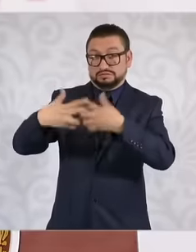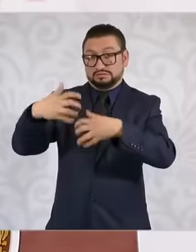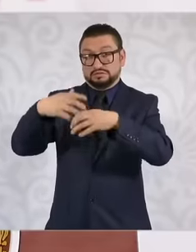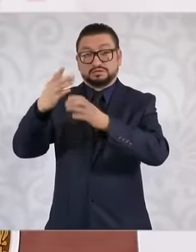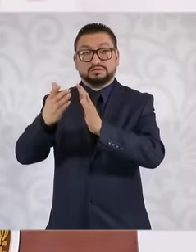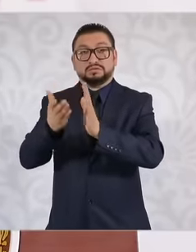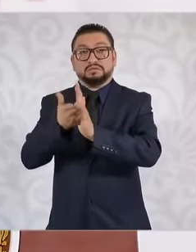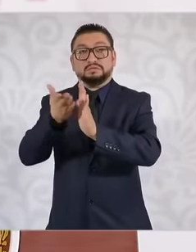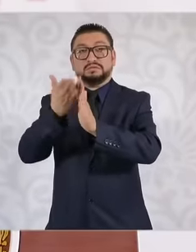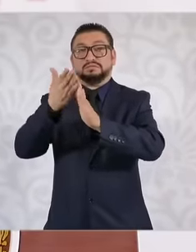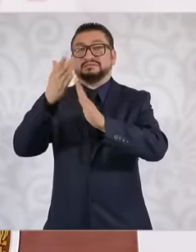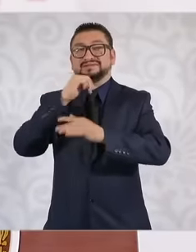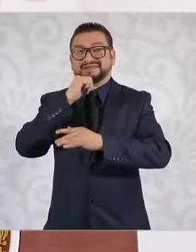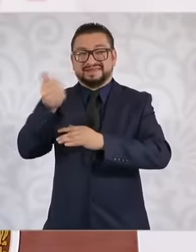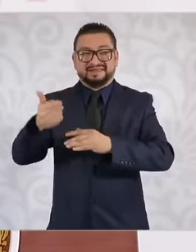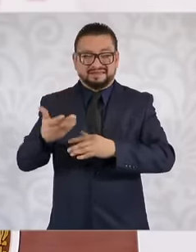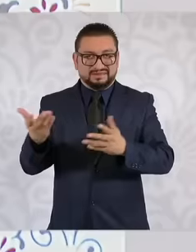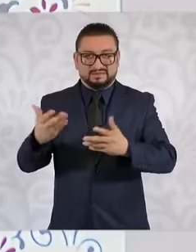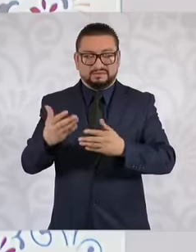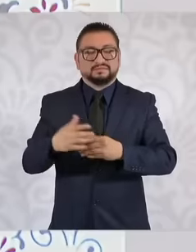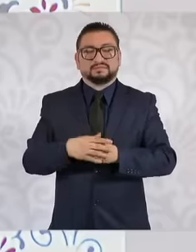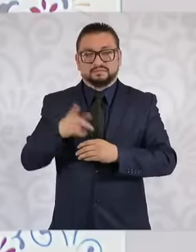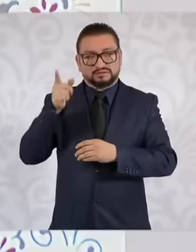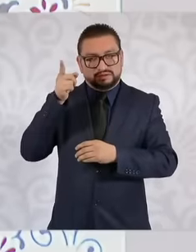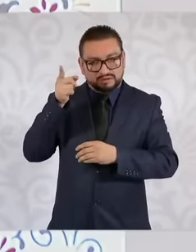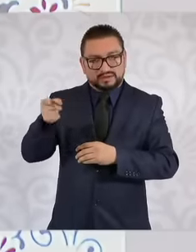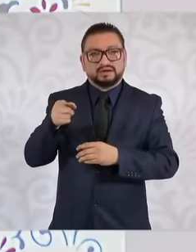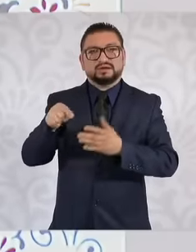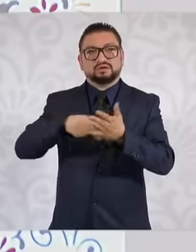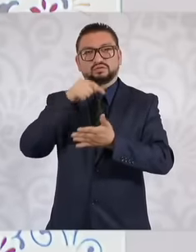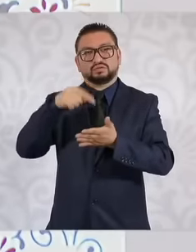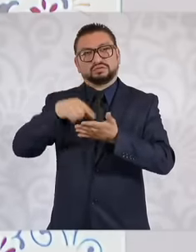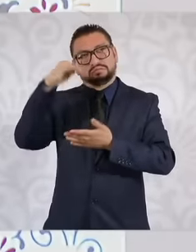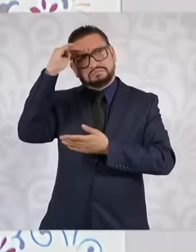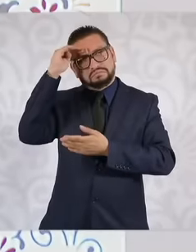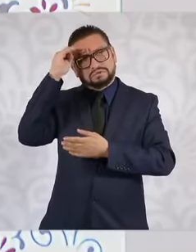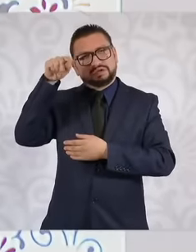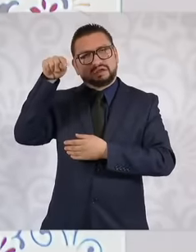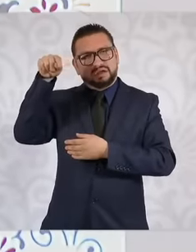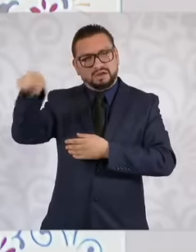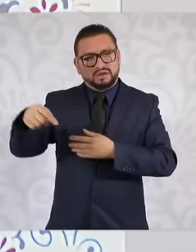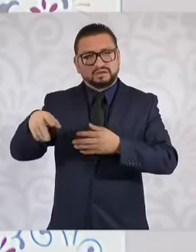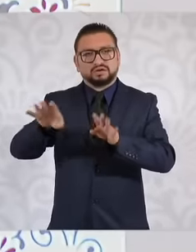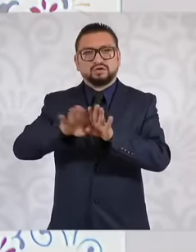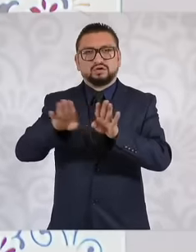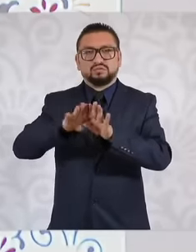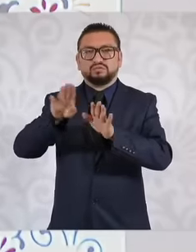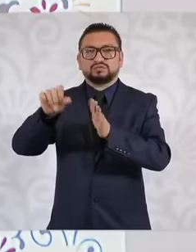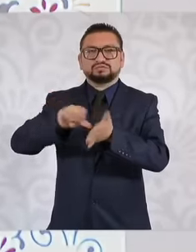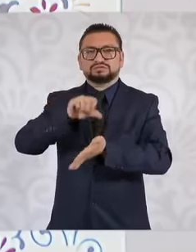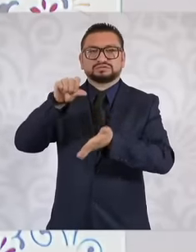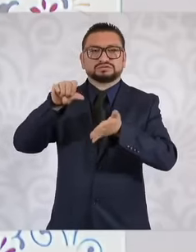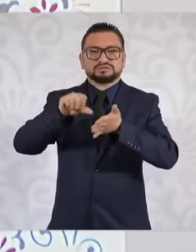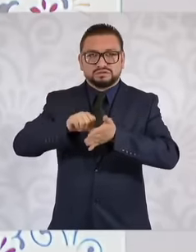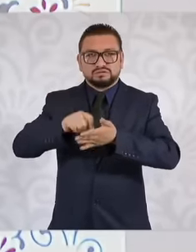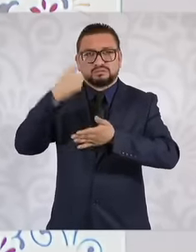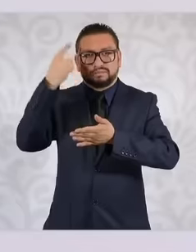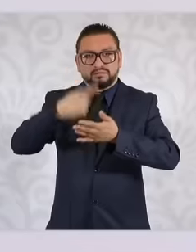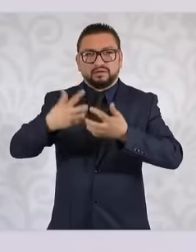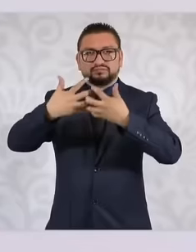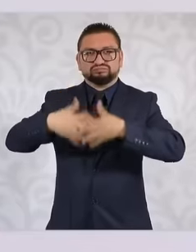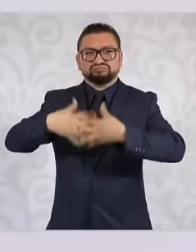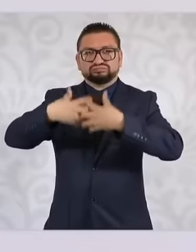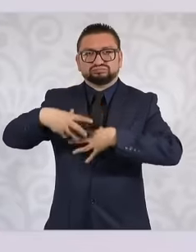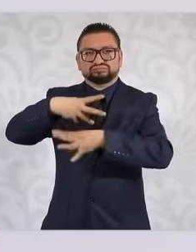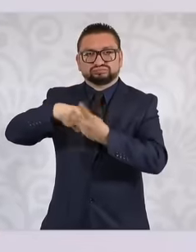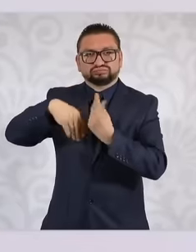ni a media barda. Pues ahí nuestro objetivo es hacer un gran centro de reciclamiento,